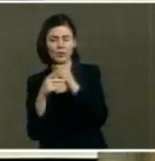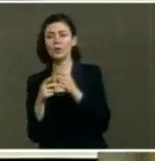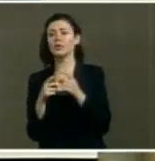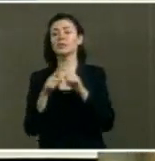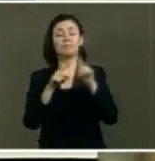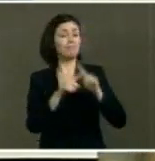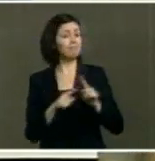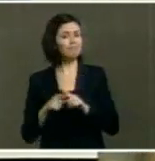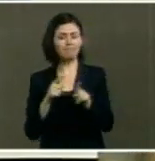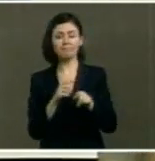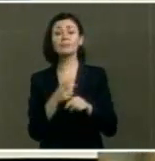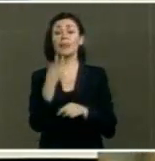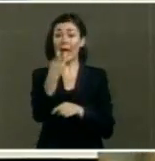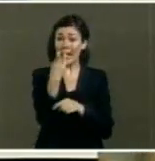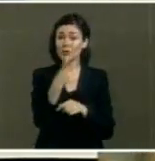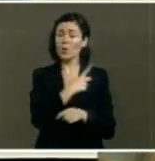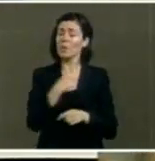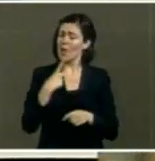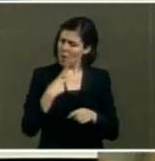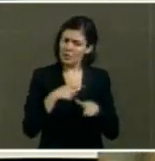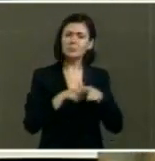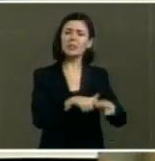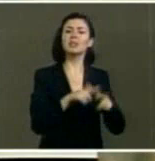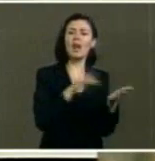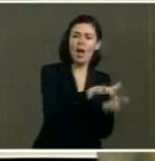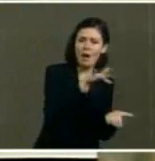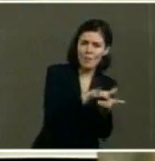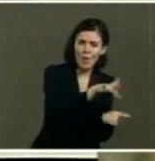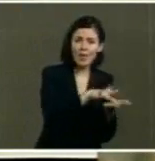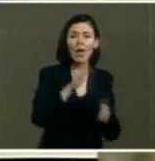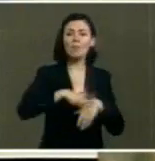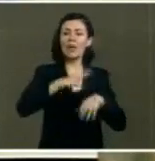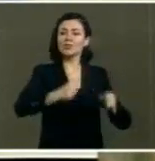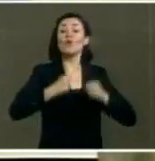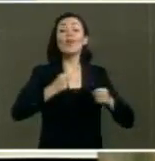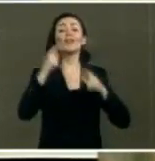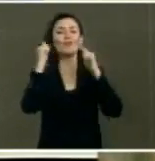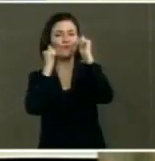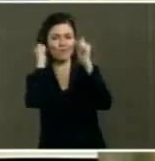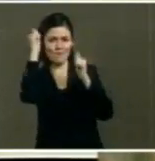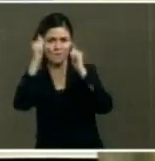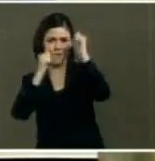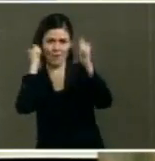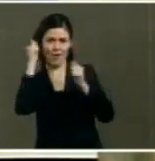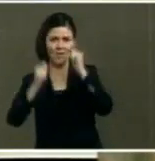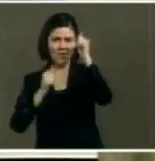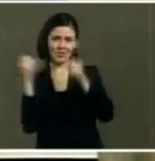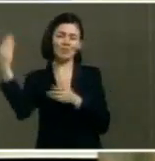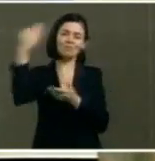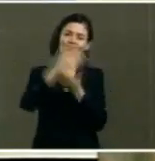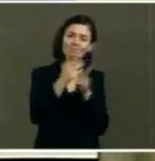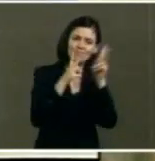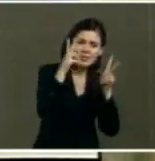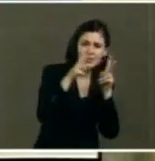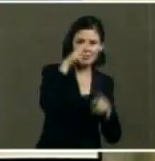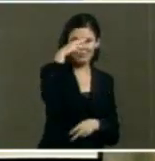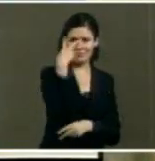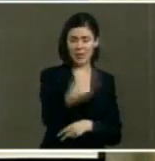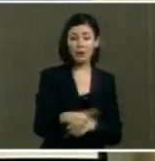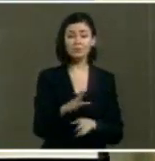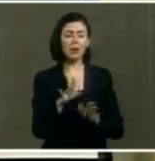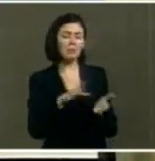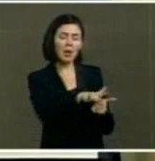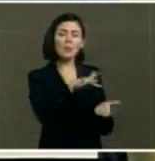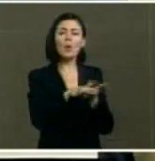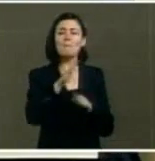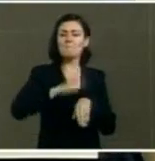sumando esfuerzos para fortalecer el enorme potencial turístico del país. Hemos destinado casi 7,000 millones de pesos a